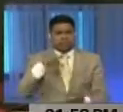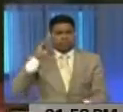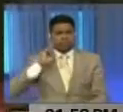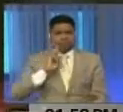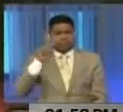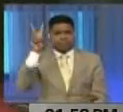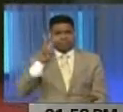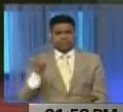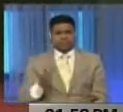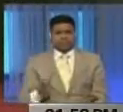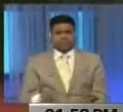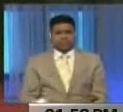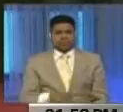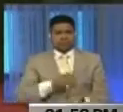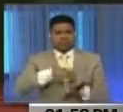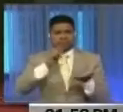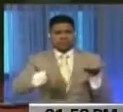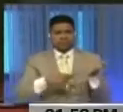Venezuela.